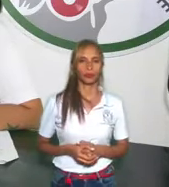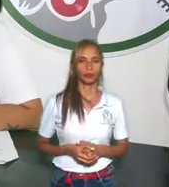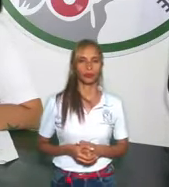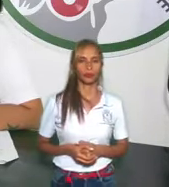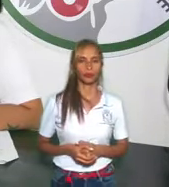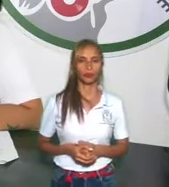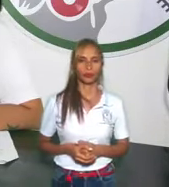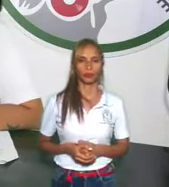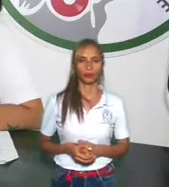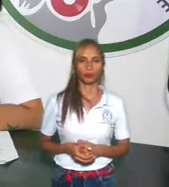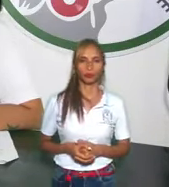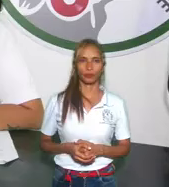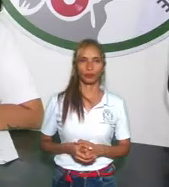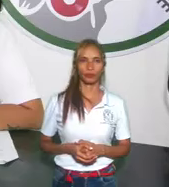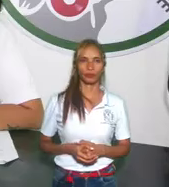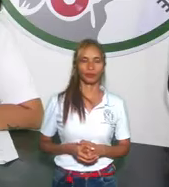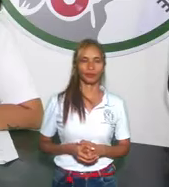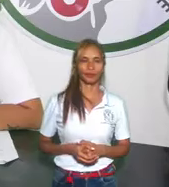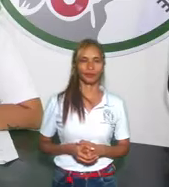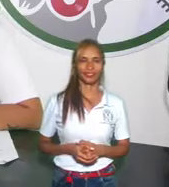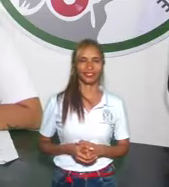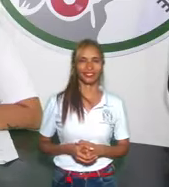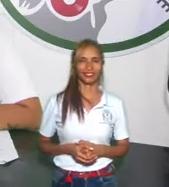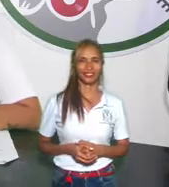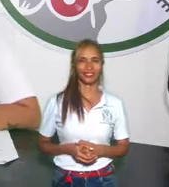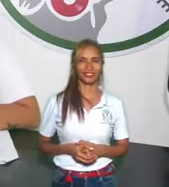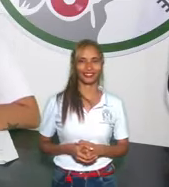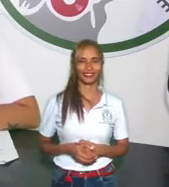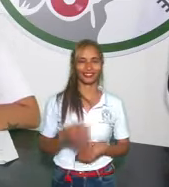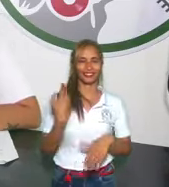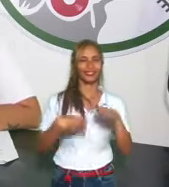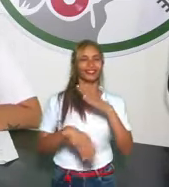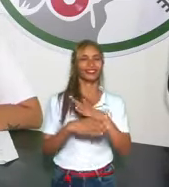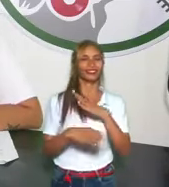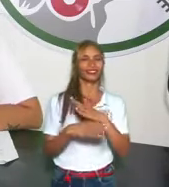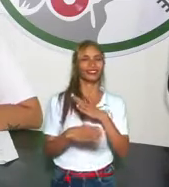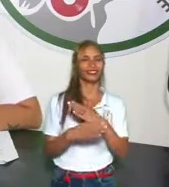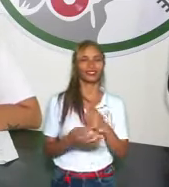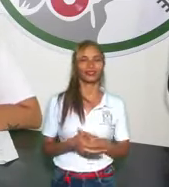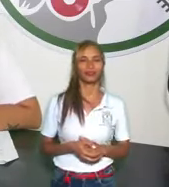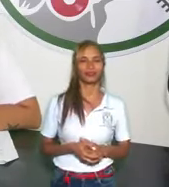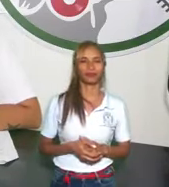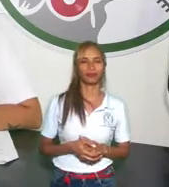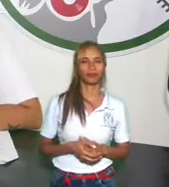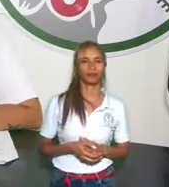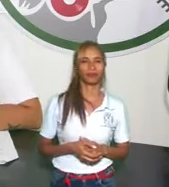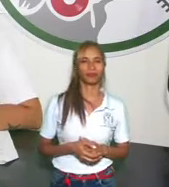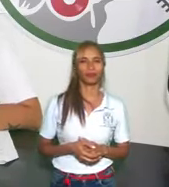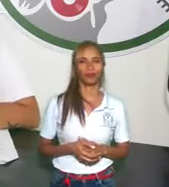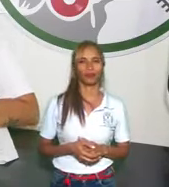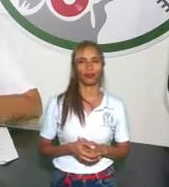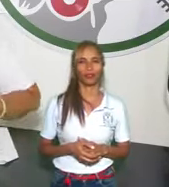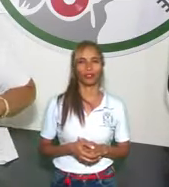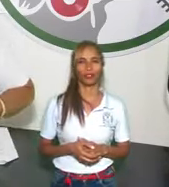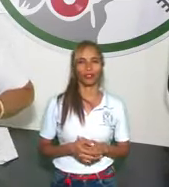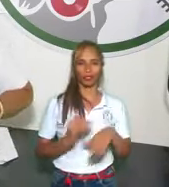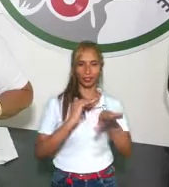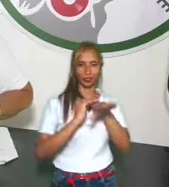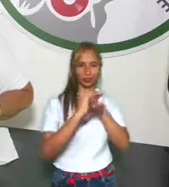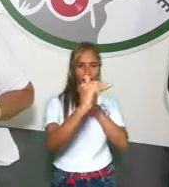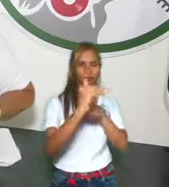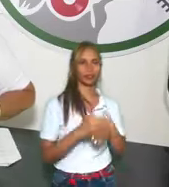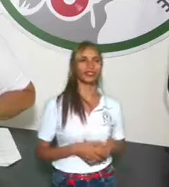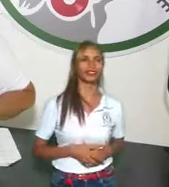de EMCA, ahora para el corregimiento. Continuamos con nuestra sección de invitado.